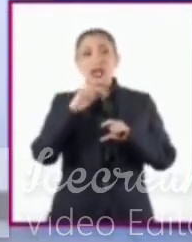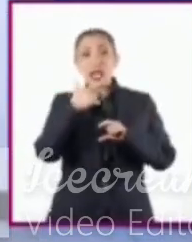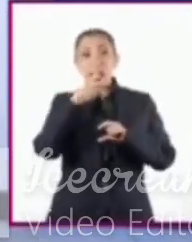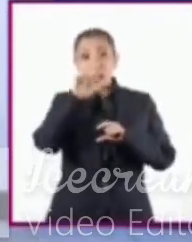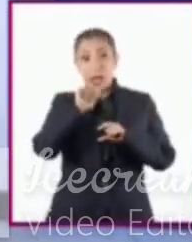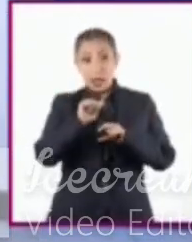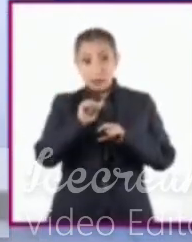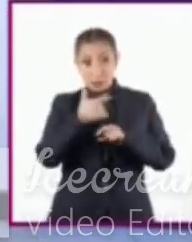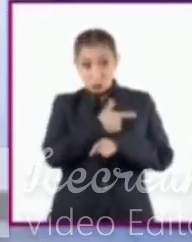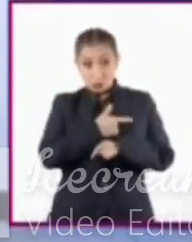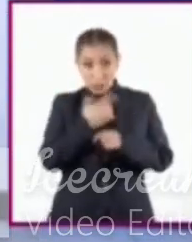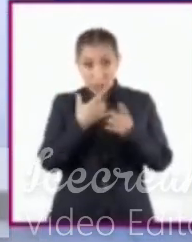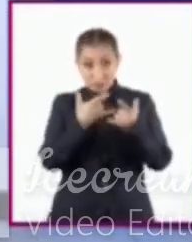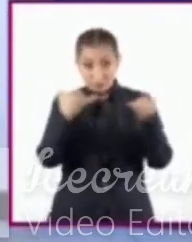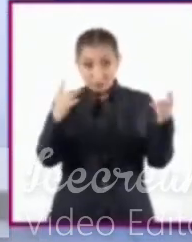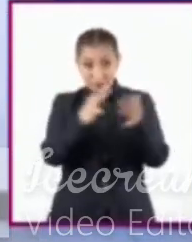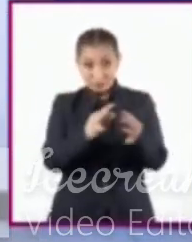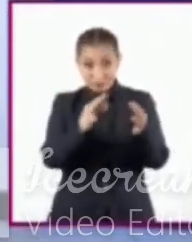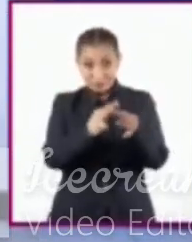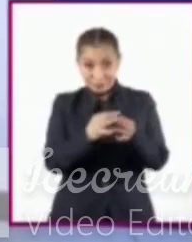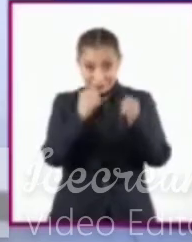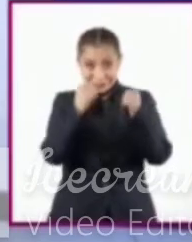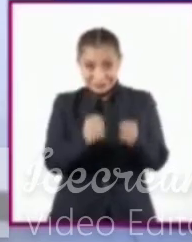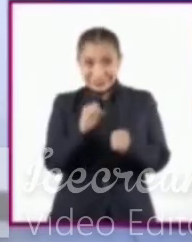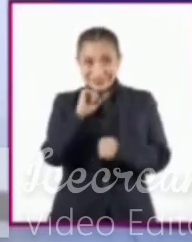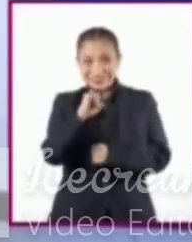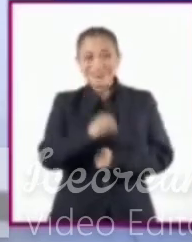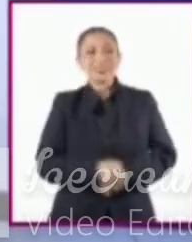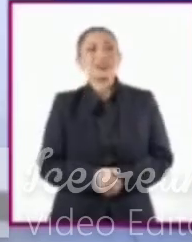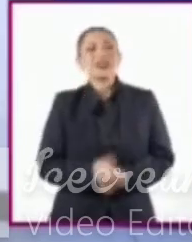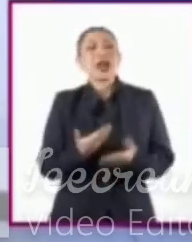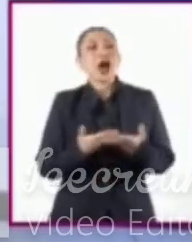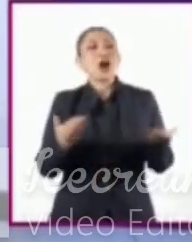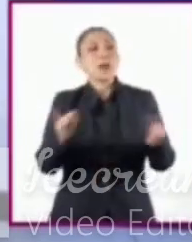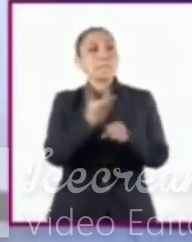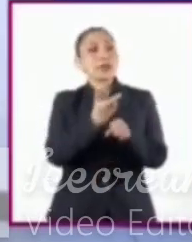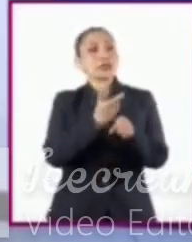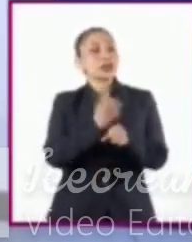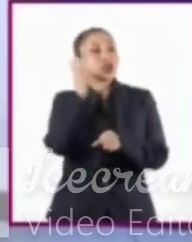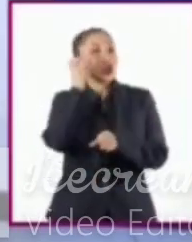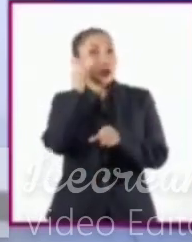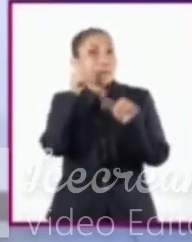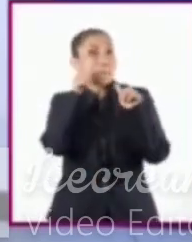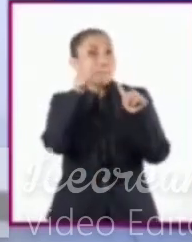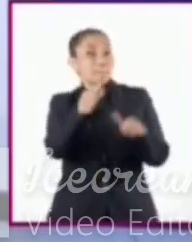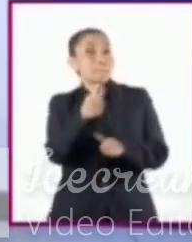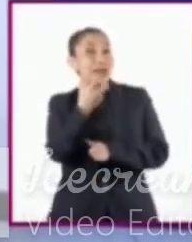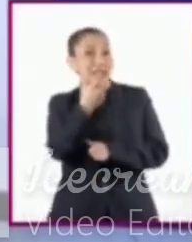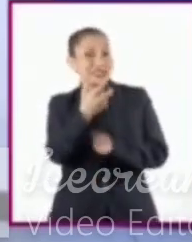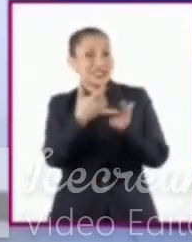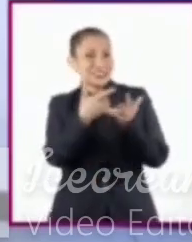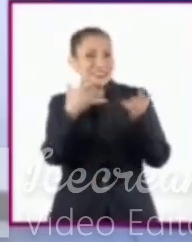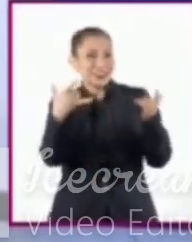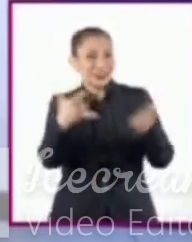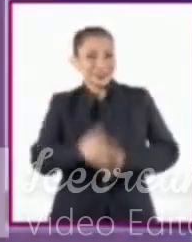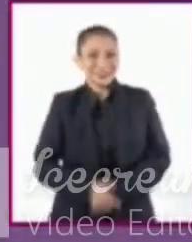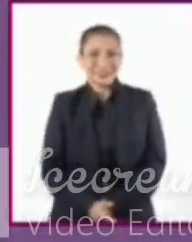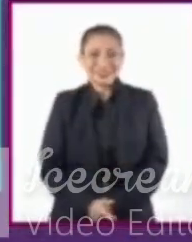gustan los cuentos? Seguramente sí. Bien, primero los invito a ver y escuchar con atención el siguiente